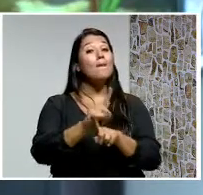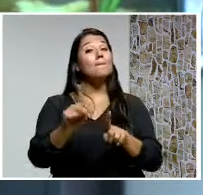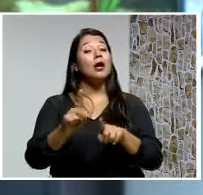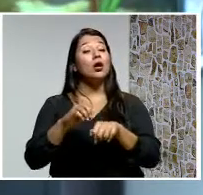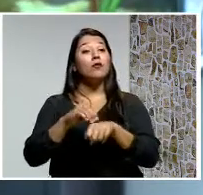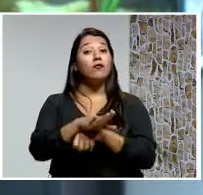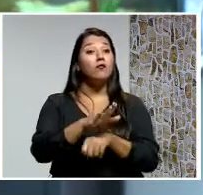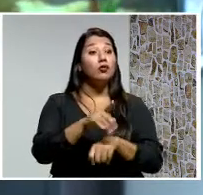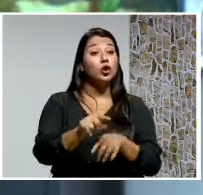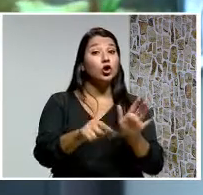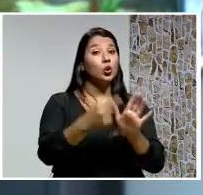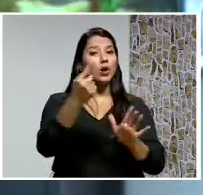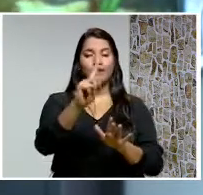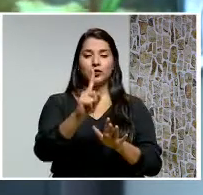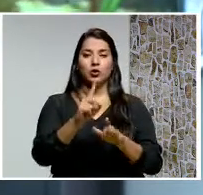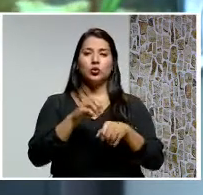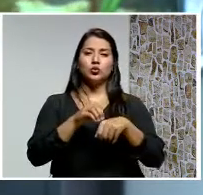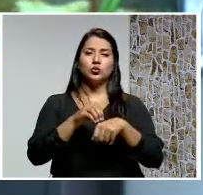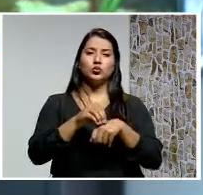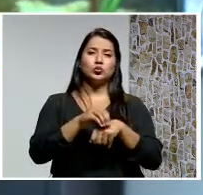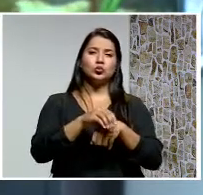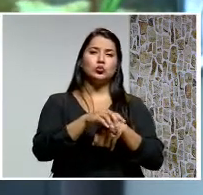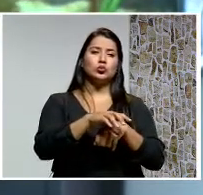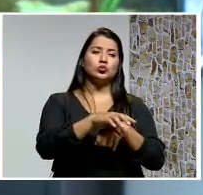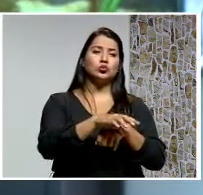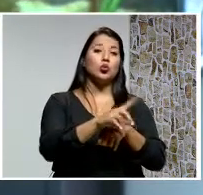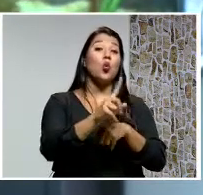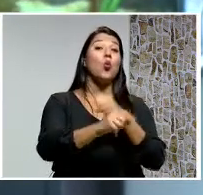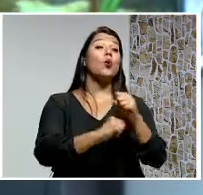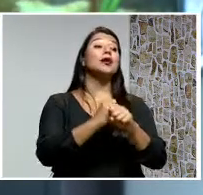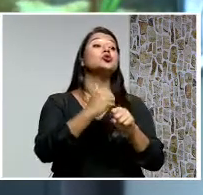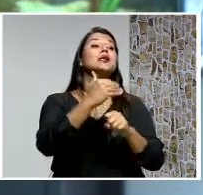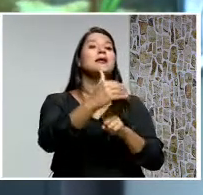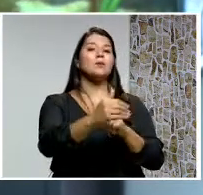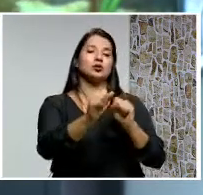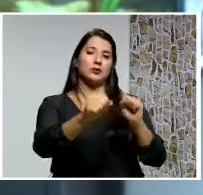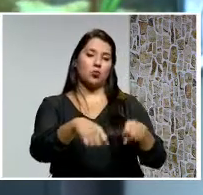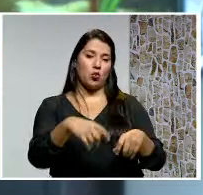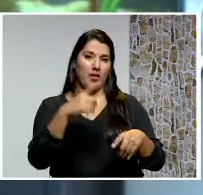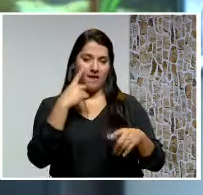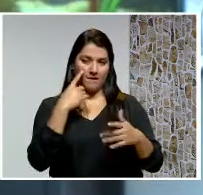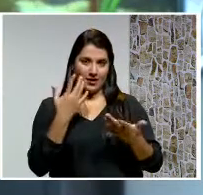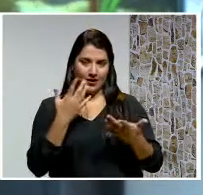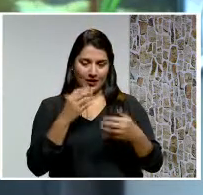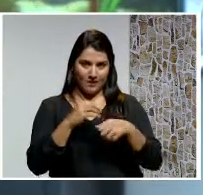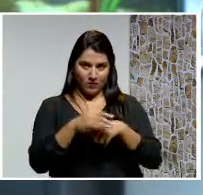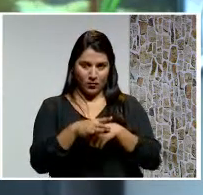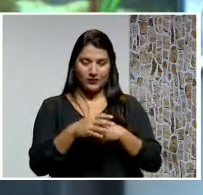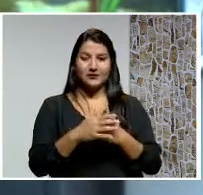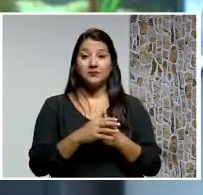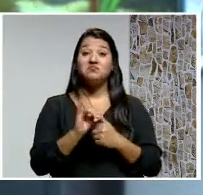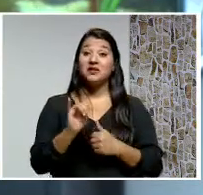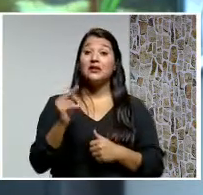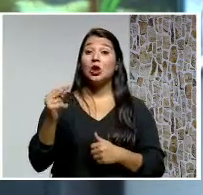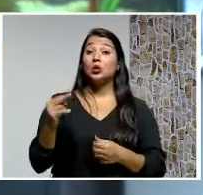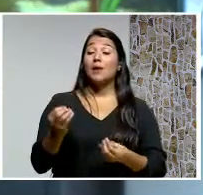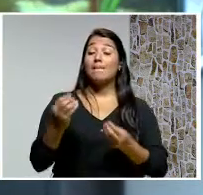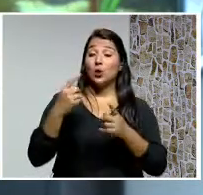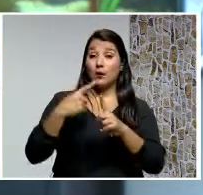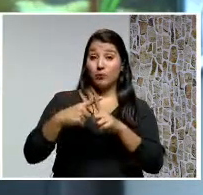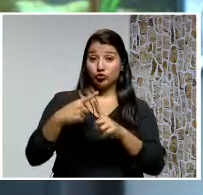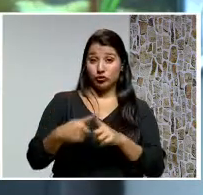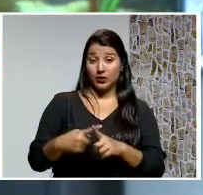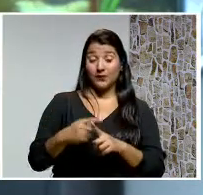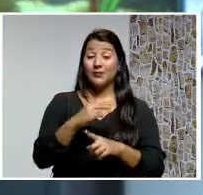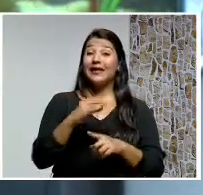también reduzca las tasas. Bueno, esta es una noticia muy positiva que se está dando. También el comportamiento de esta tasa